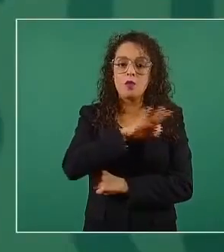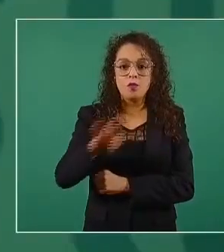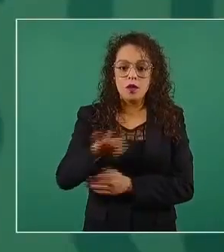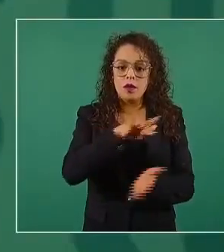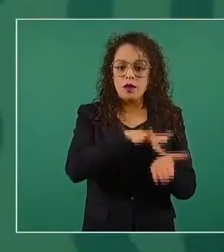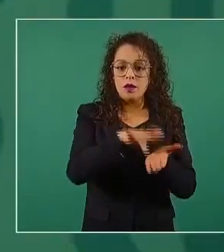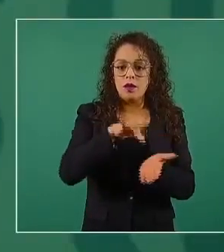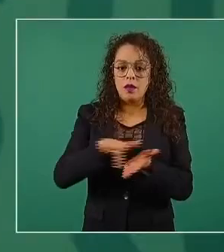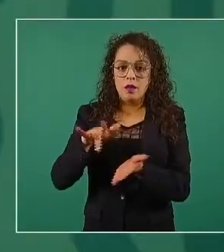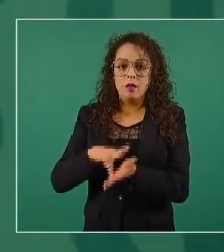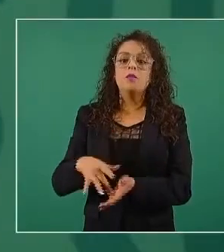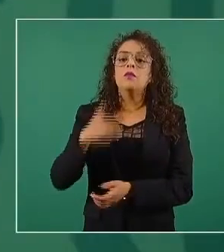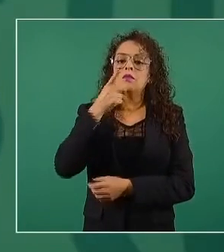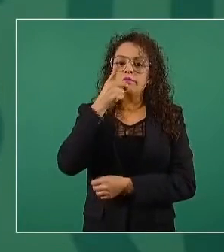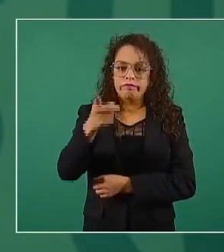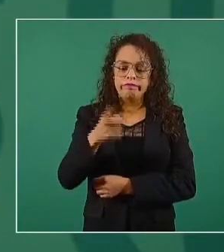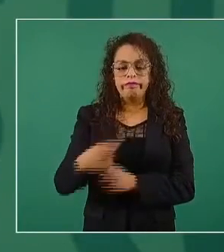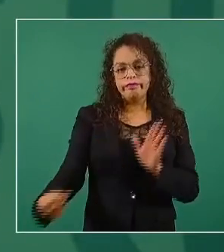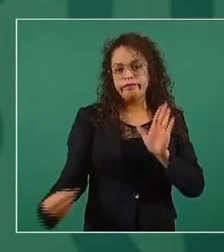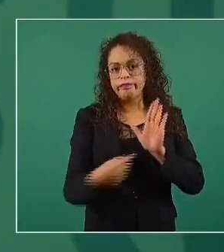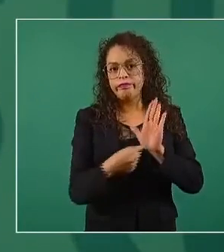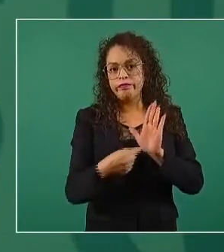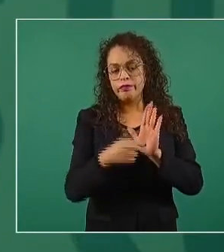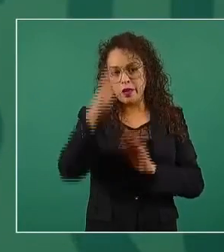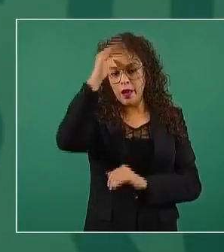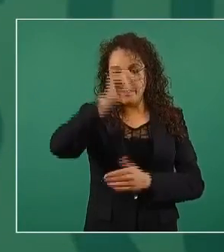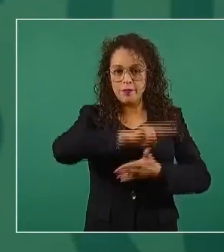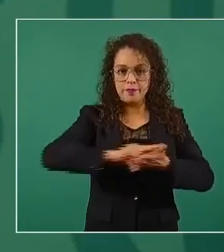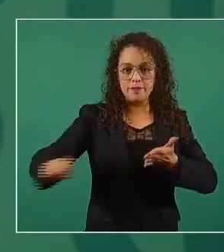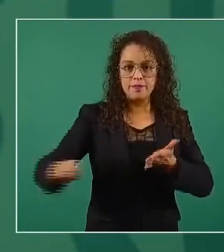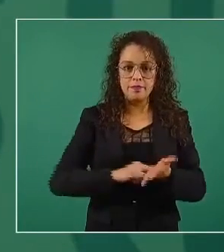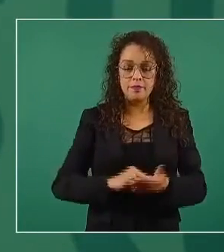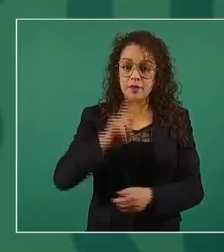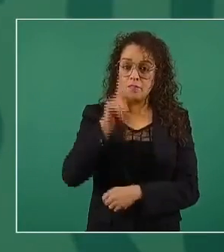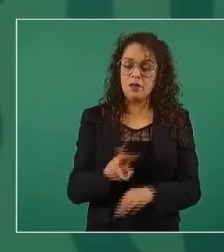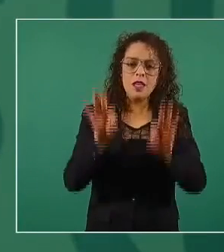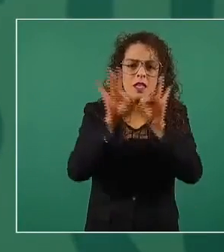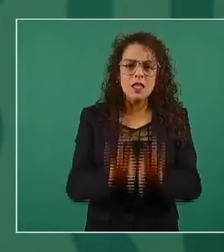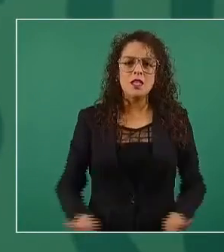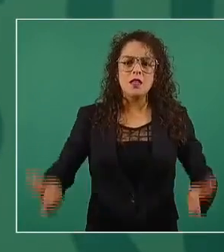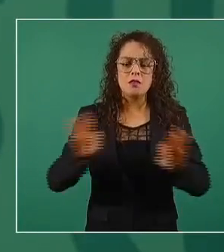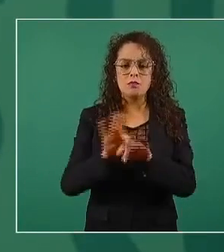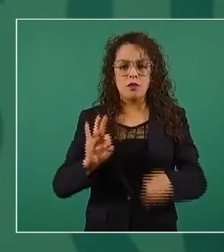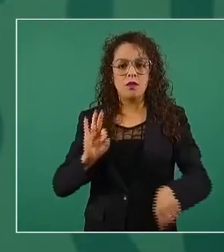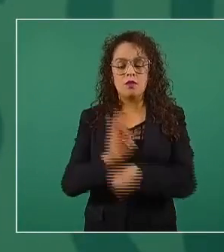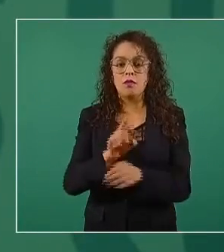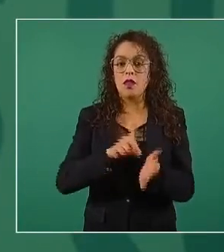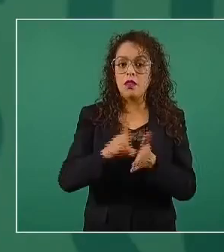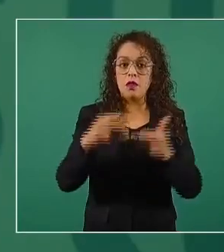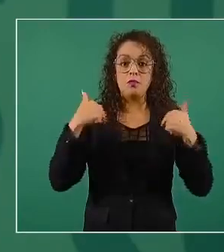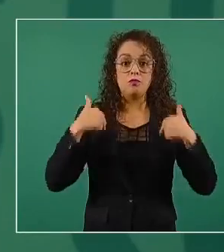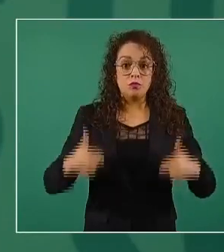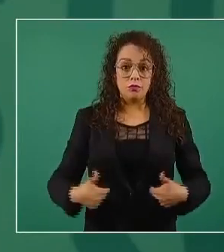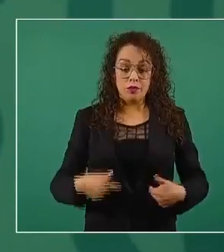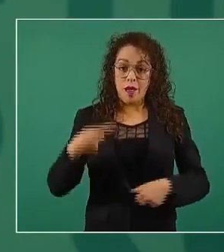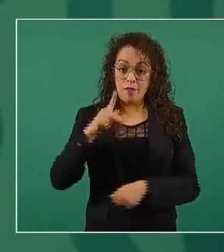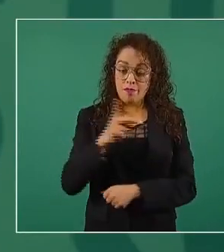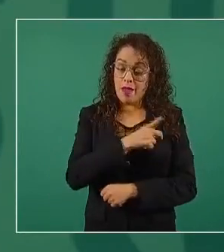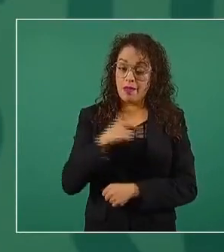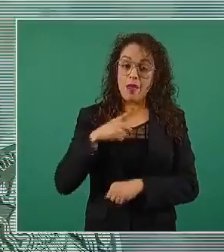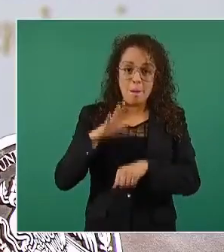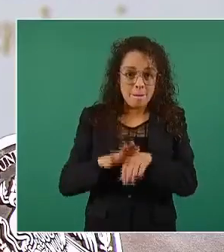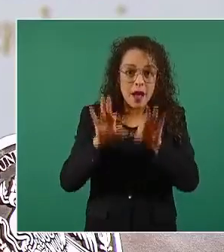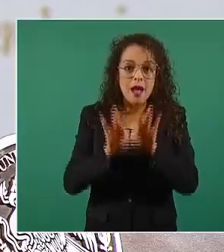convención. Qué importante es proclamar los derechos humanos, pero todavía lo es más construirlos y con